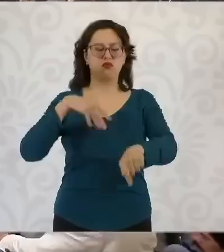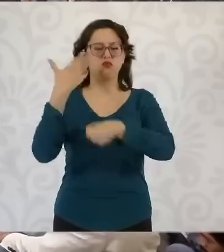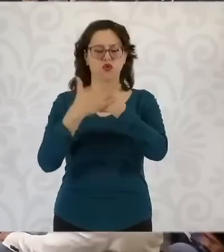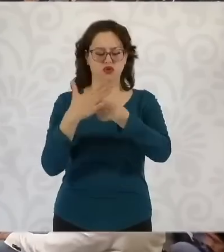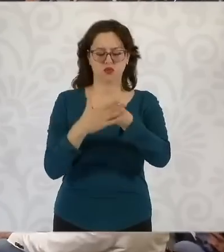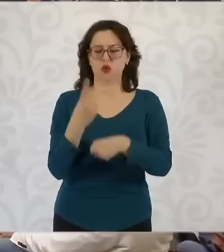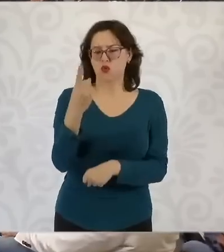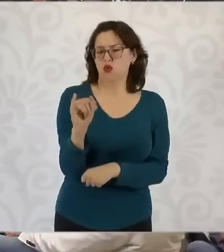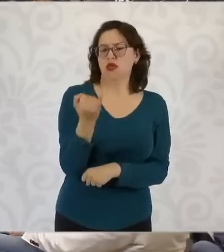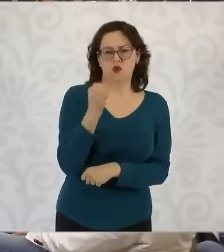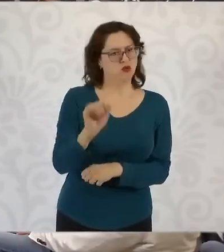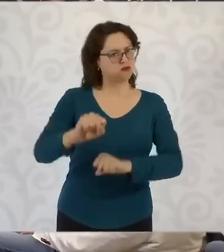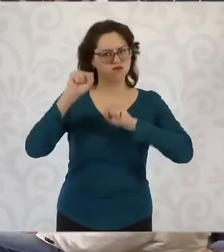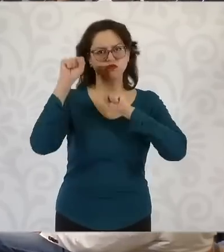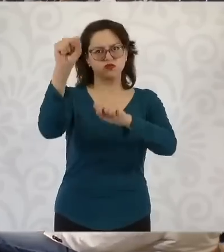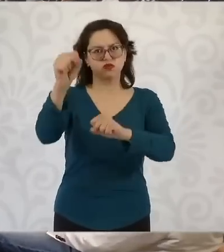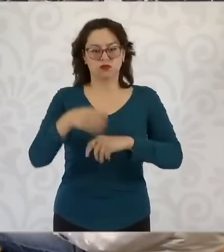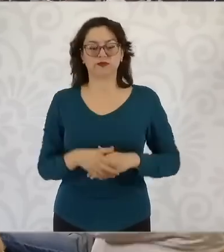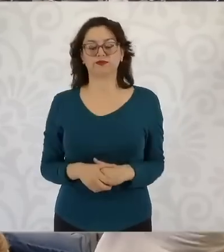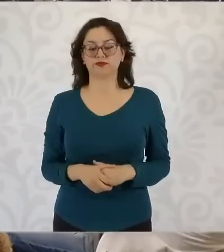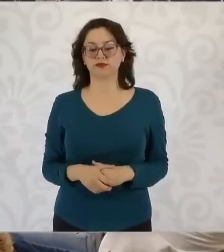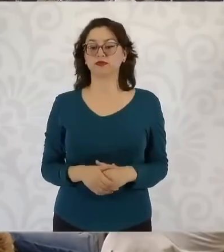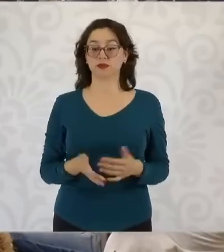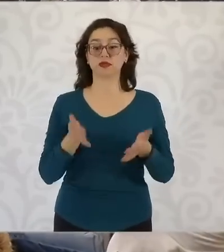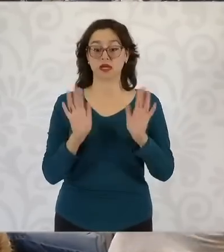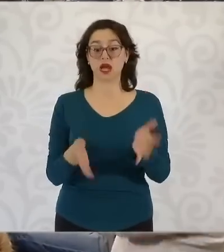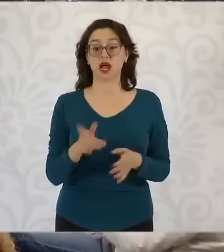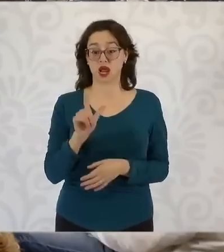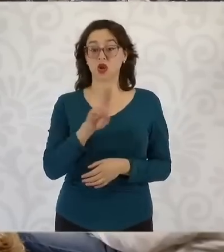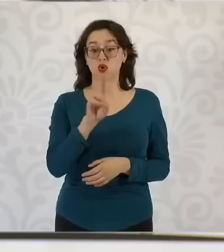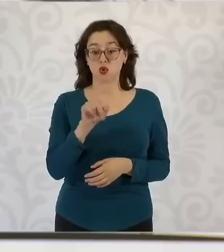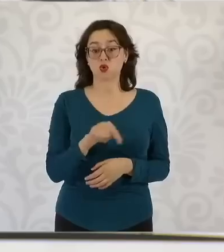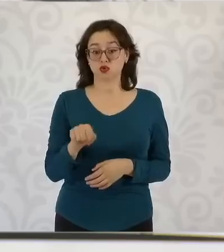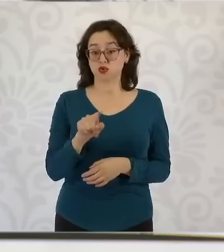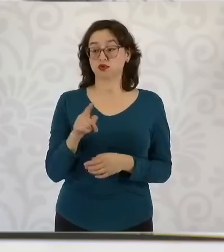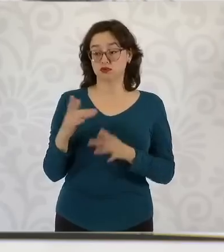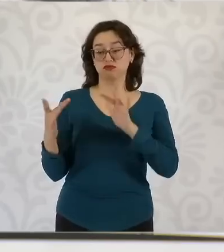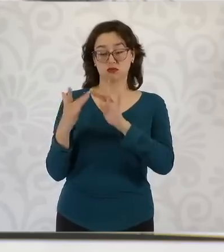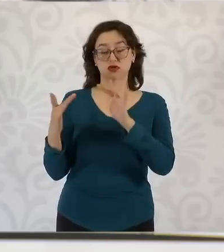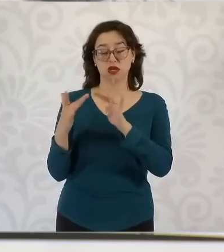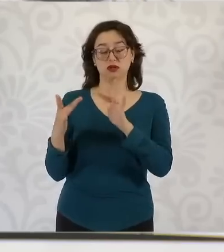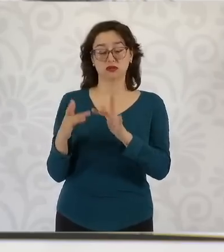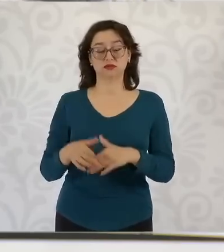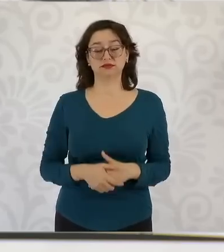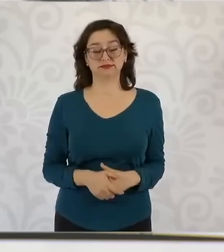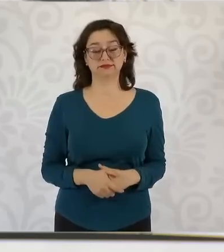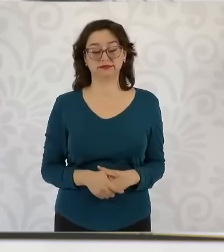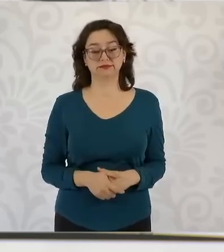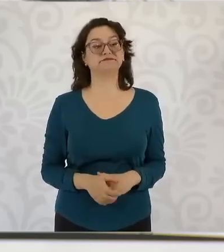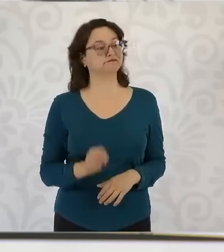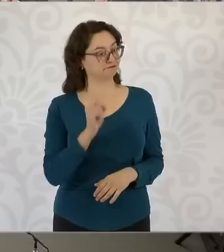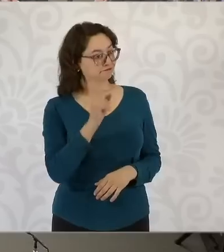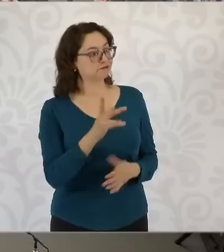en contacto Luz Helena González con ellos. Hay diálogo con